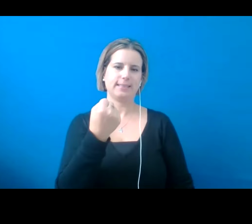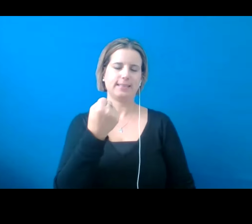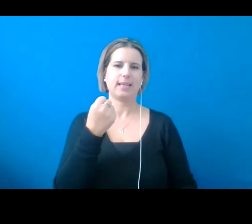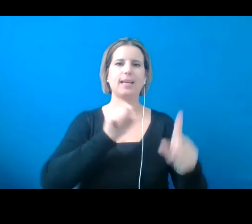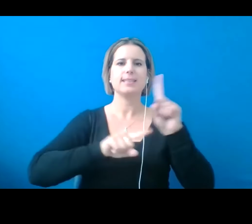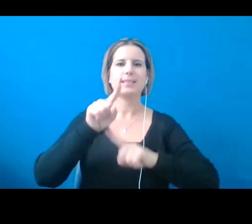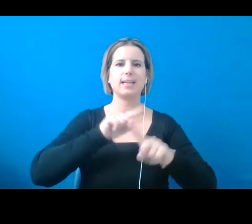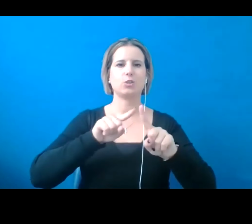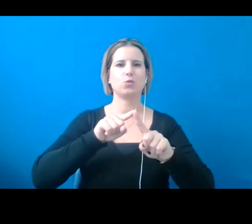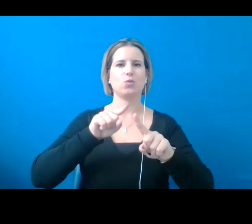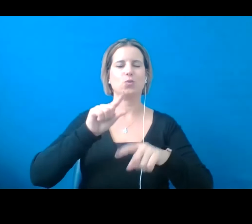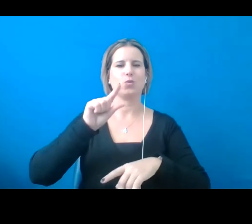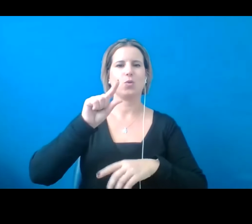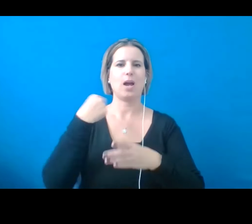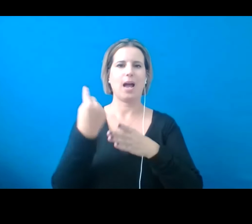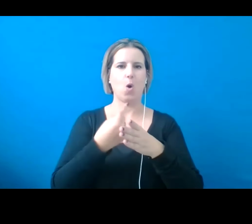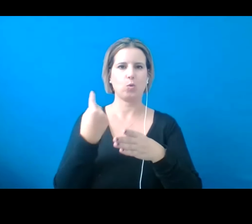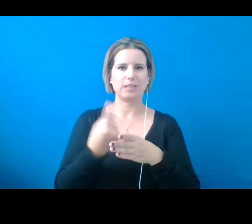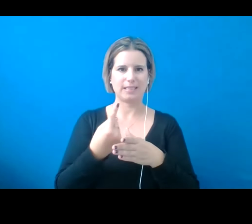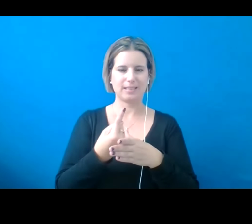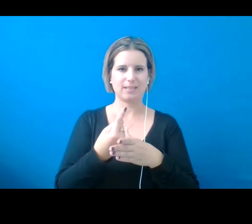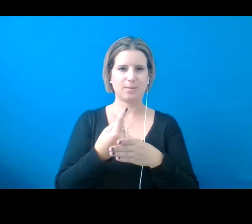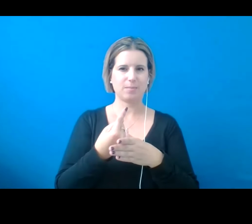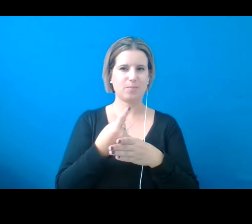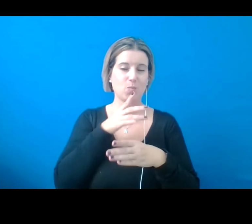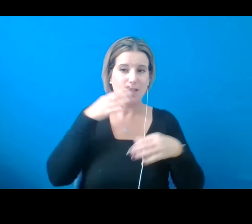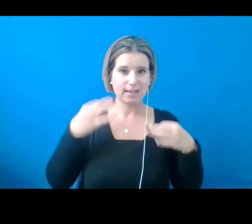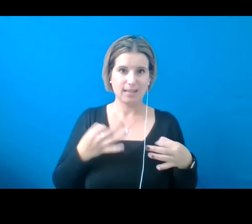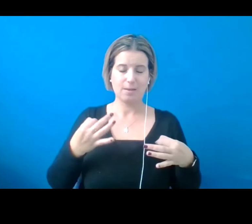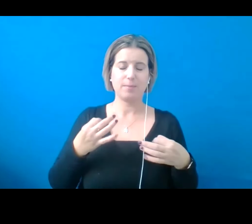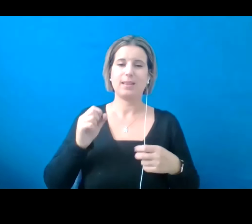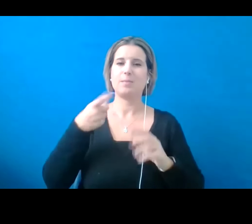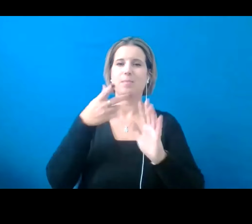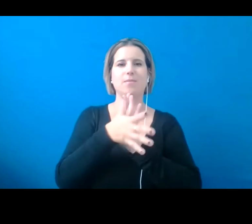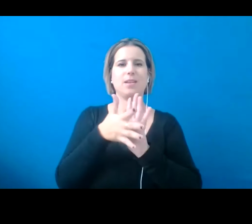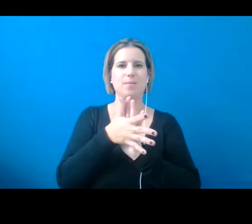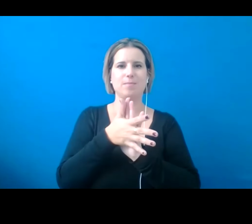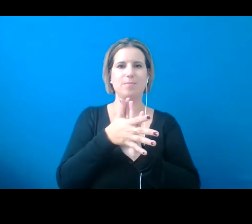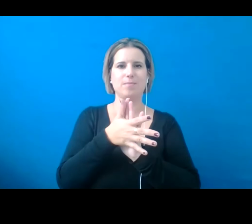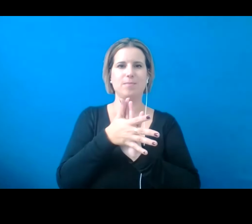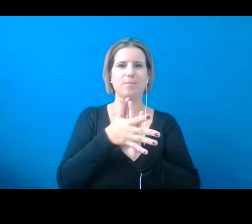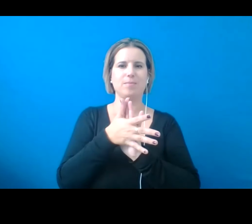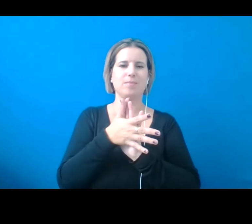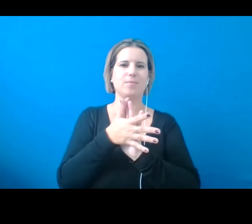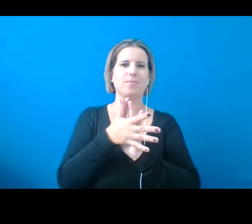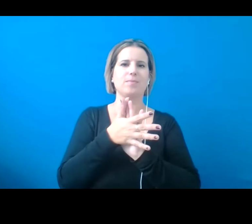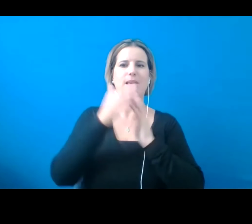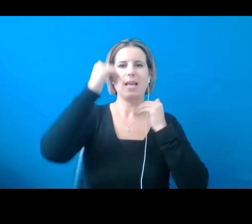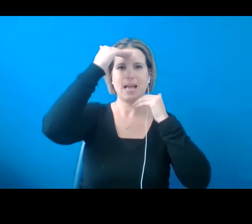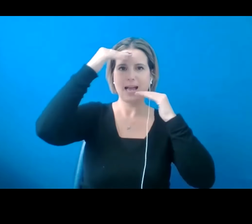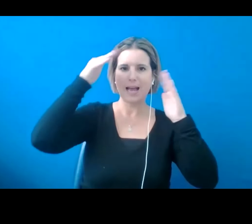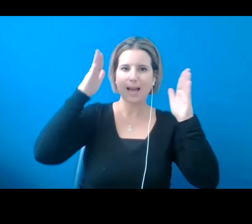realmente de lo que más voy a hablar es de la atención que damos a los